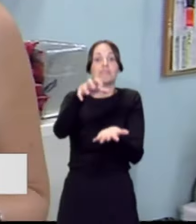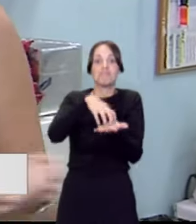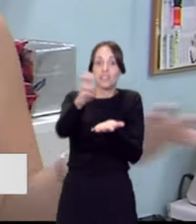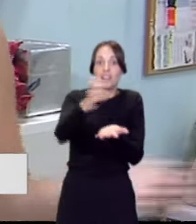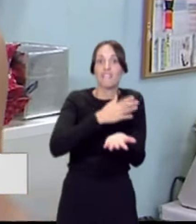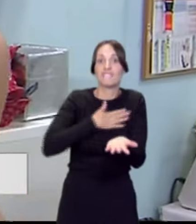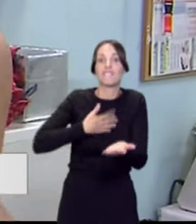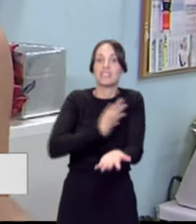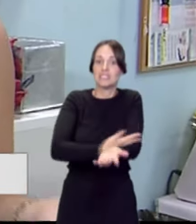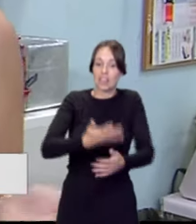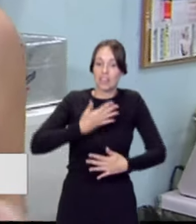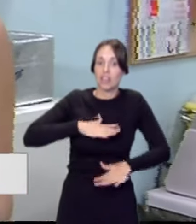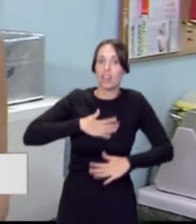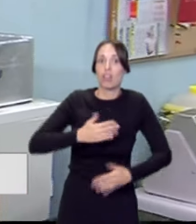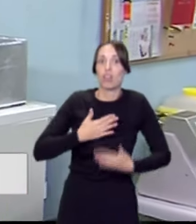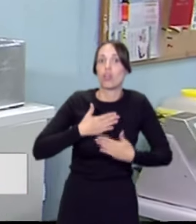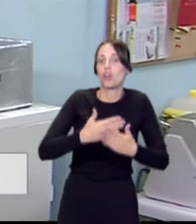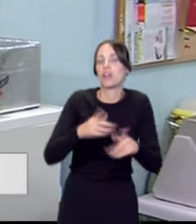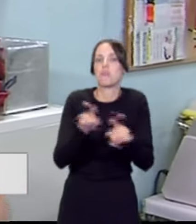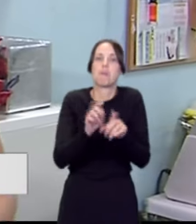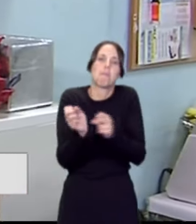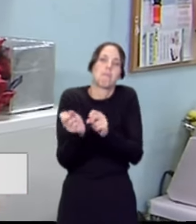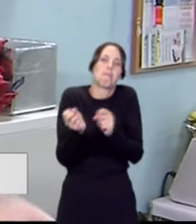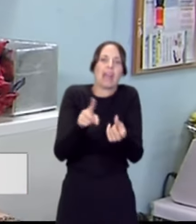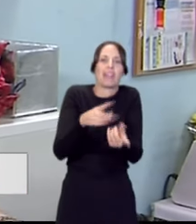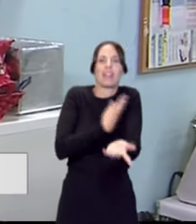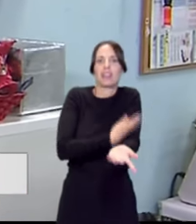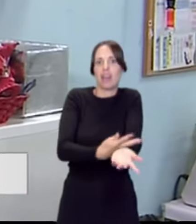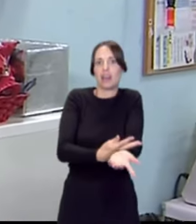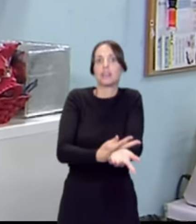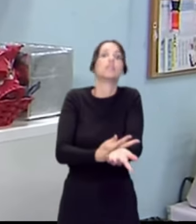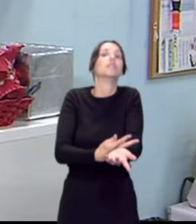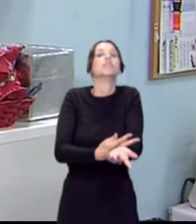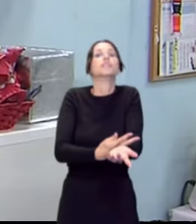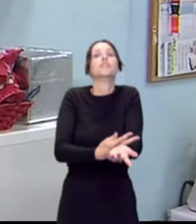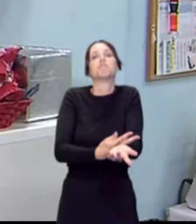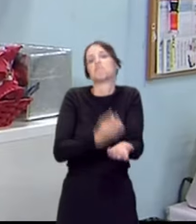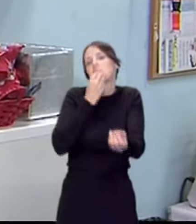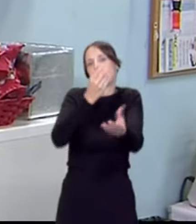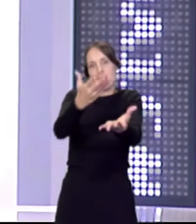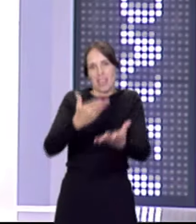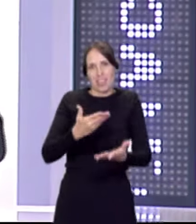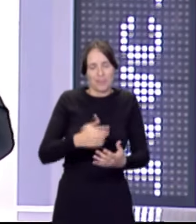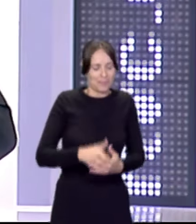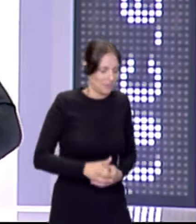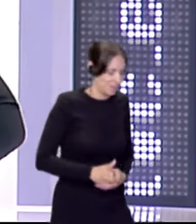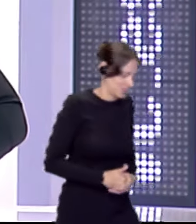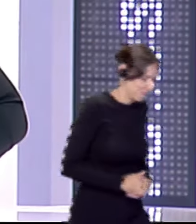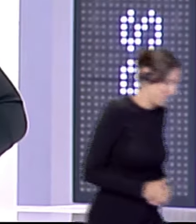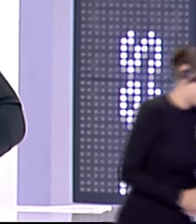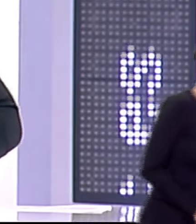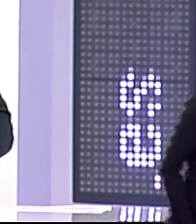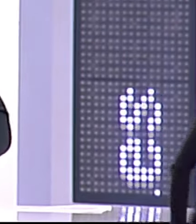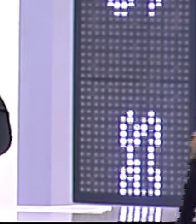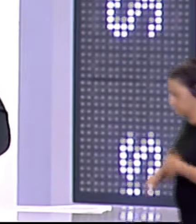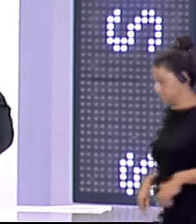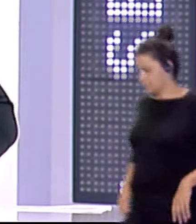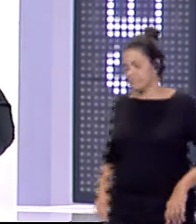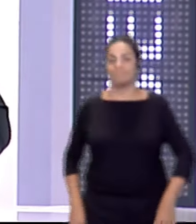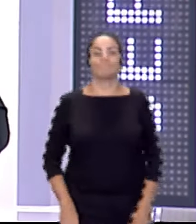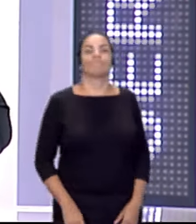requisitos que son similares a la donación de sangre, pues toda donación es más que bienvenida. Bueno, pues ahí quedamos con